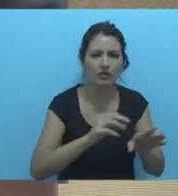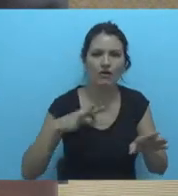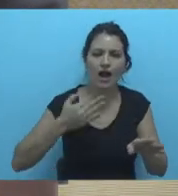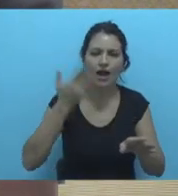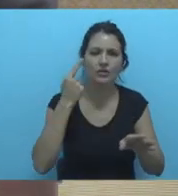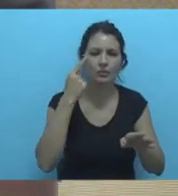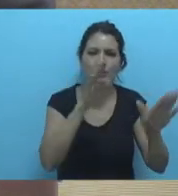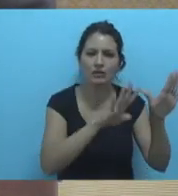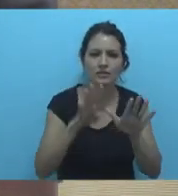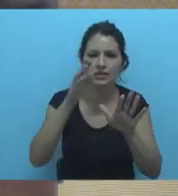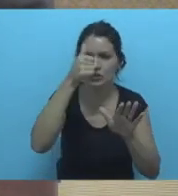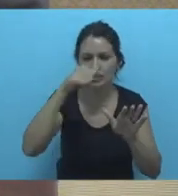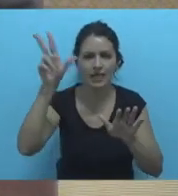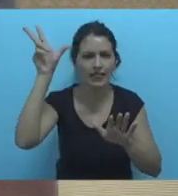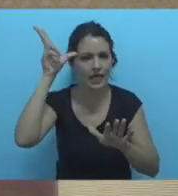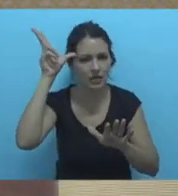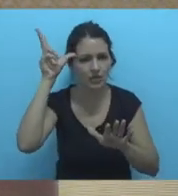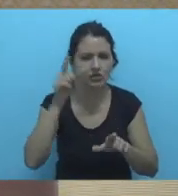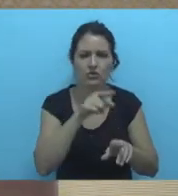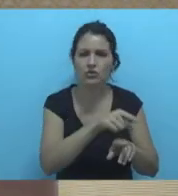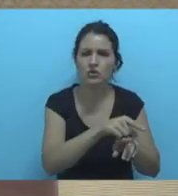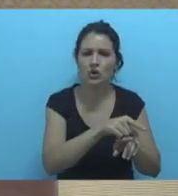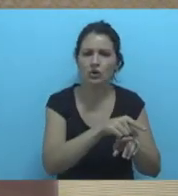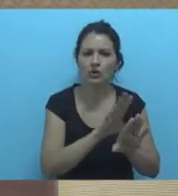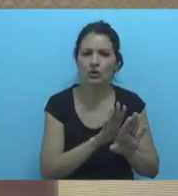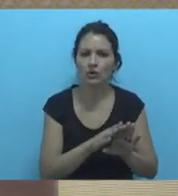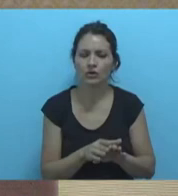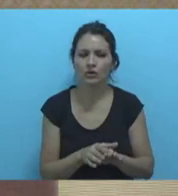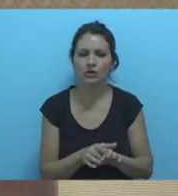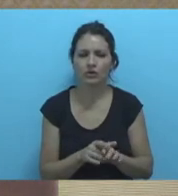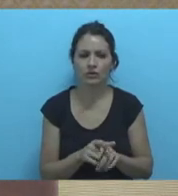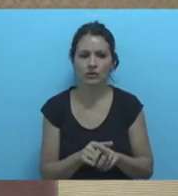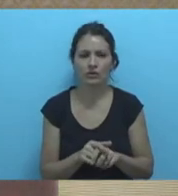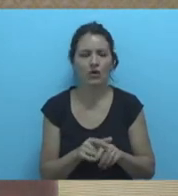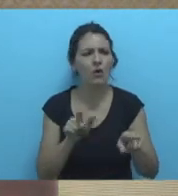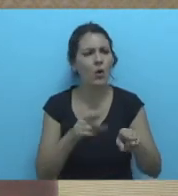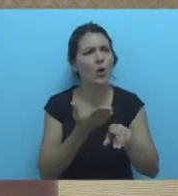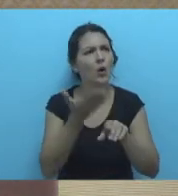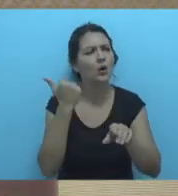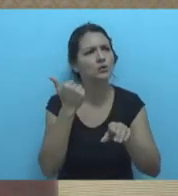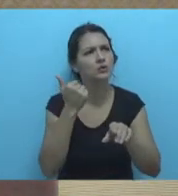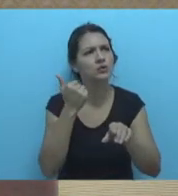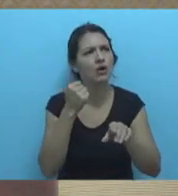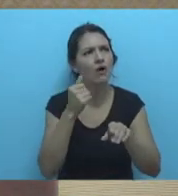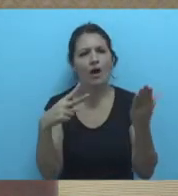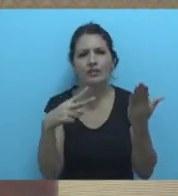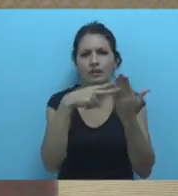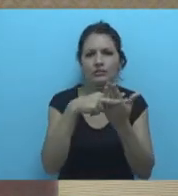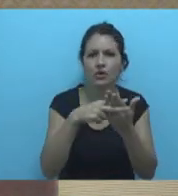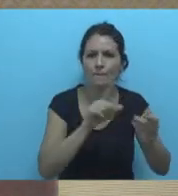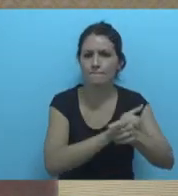1968, fue uno de los pocos que se negó a lo que fue la intervención por primera vez del Poder Judicial, que se llamó la intervención Saráchaga.